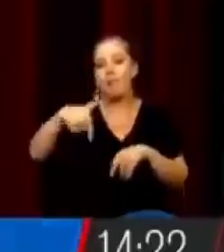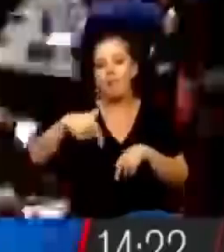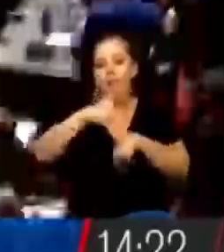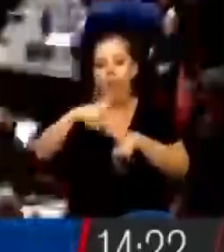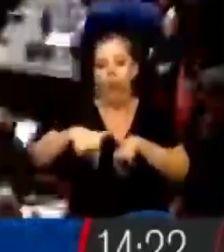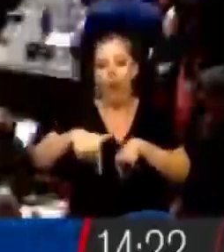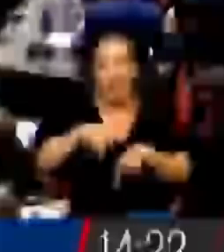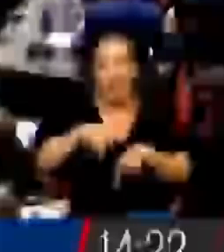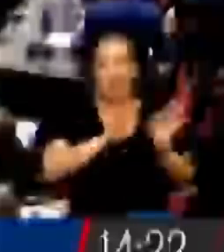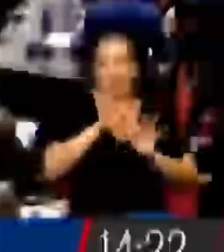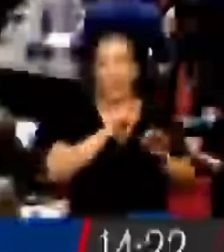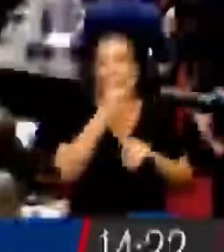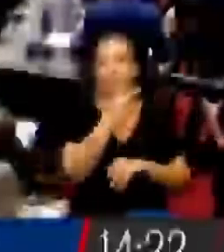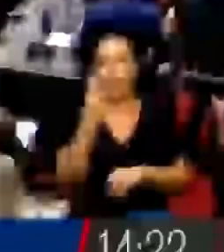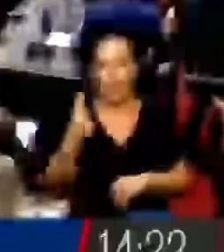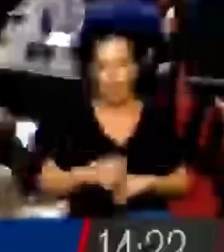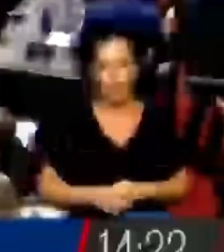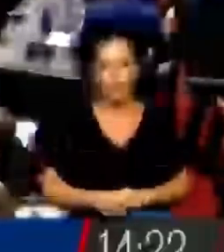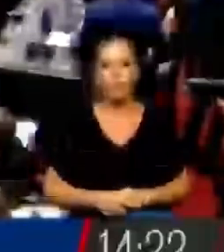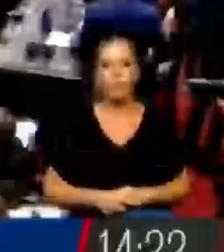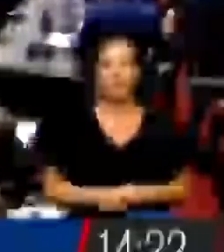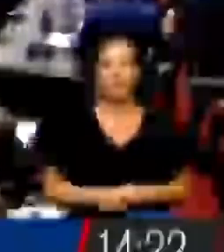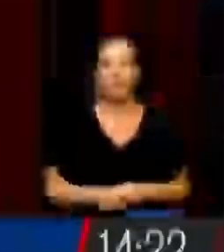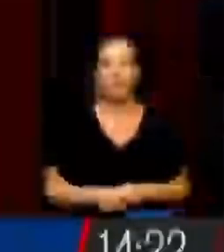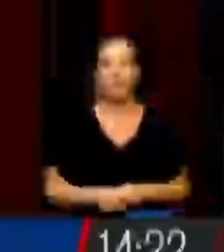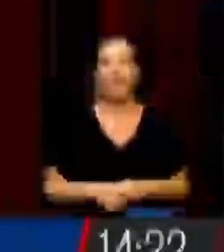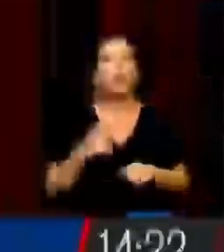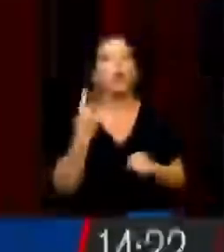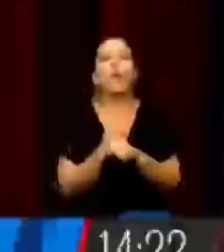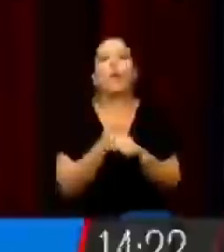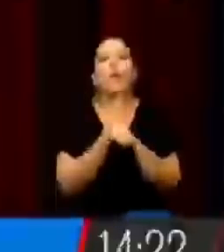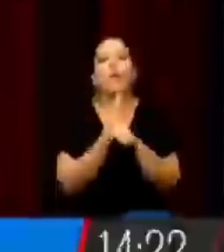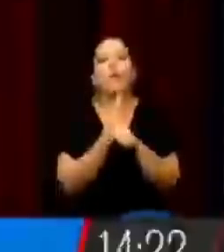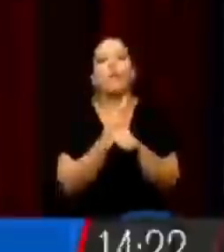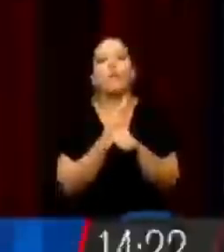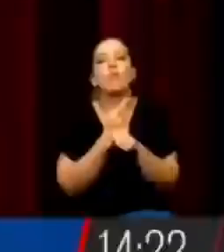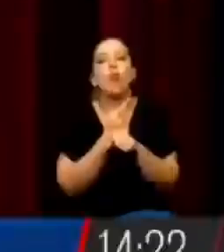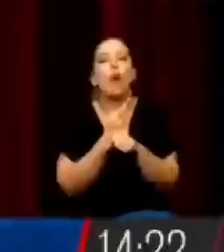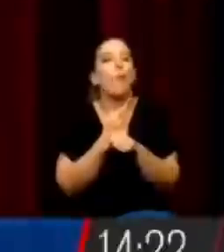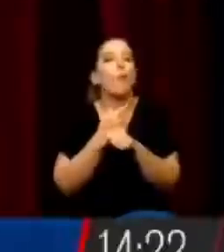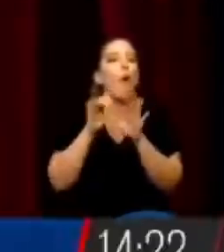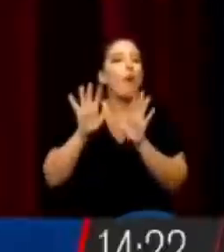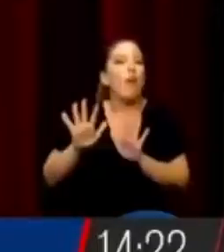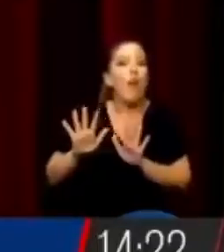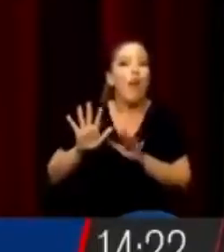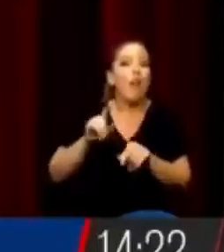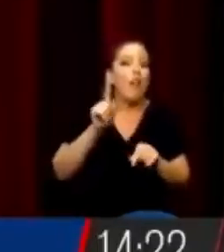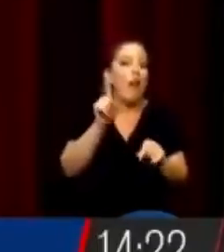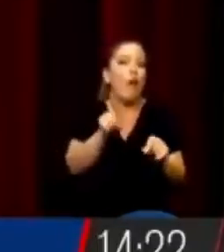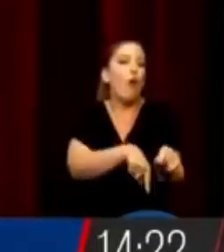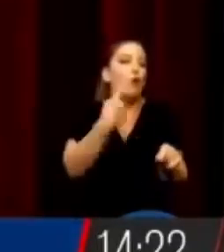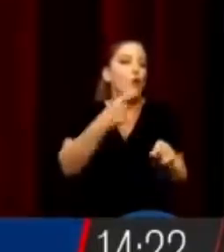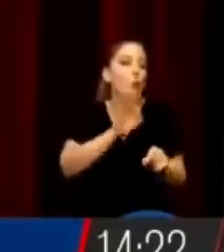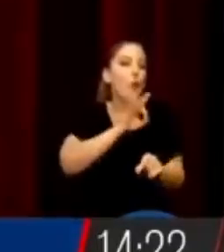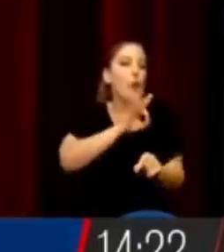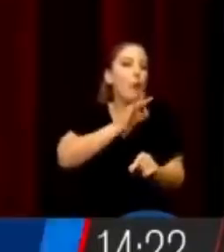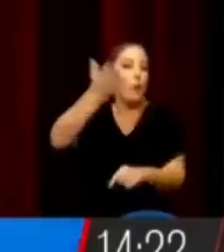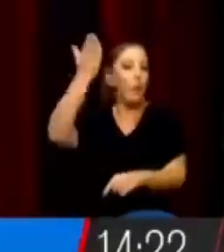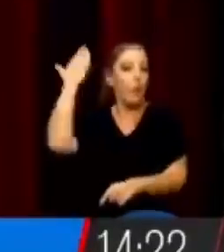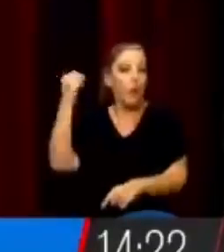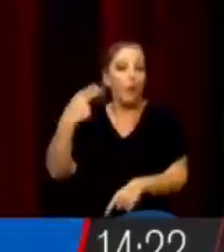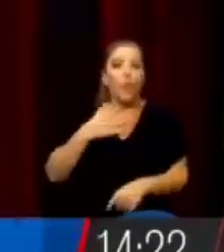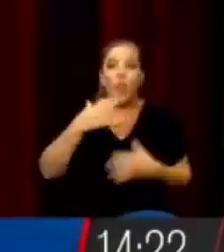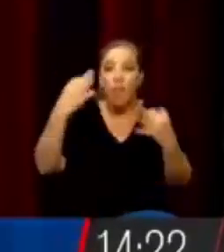podemos abrazarnos a ritos o a reglas tradicionales cuando en realidad la